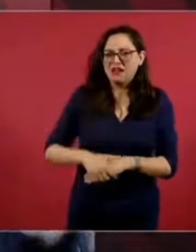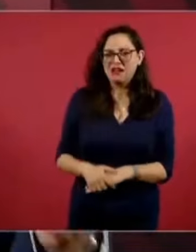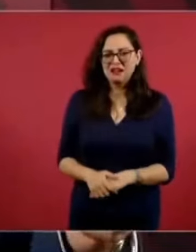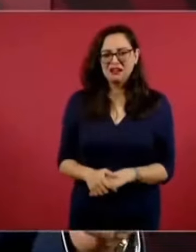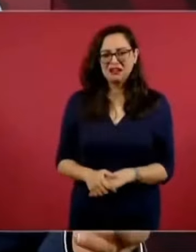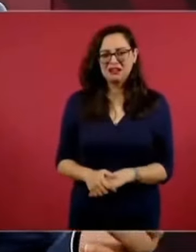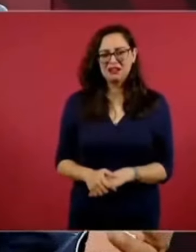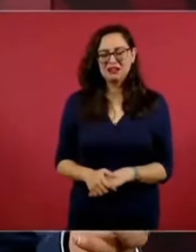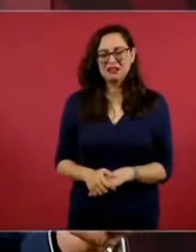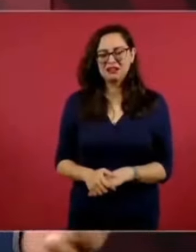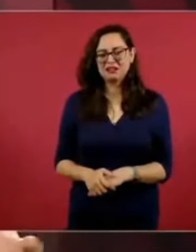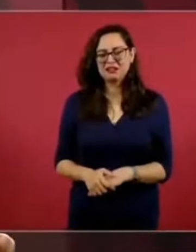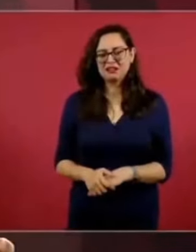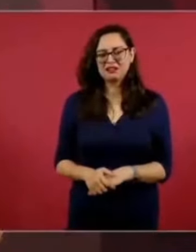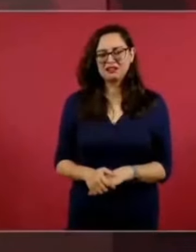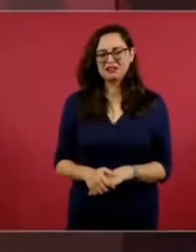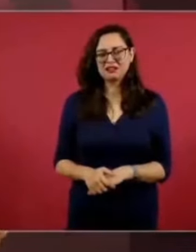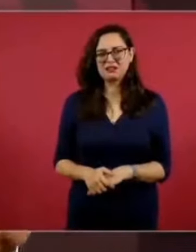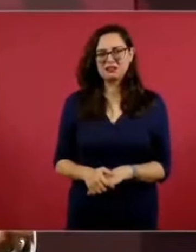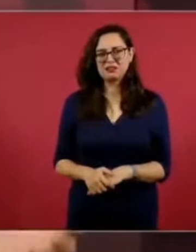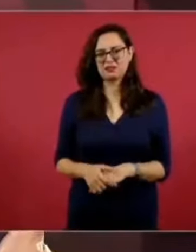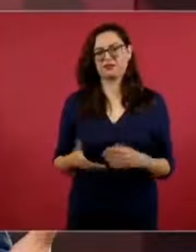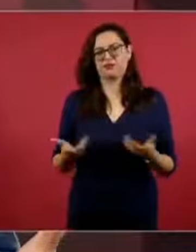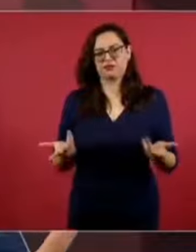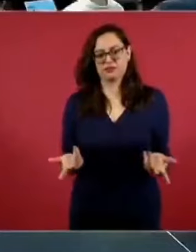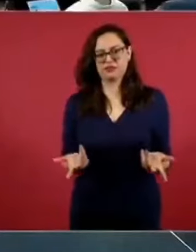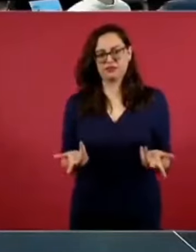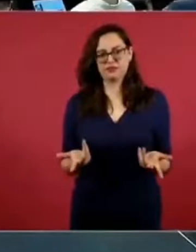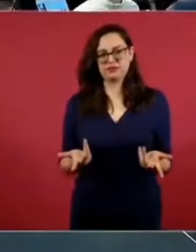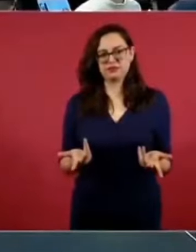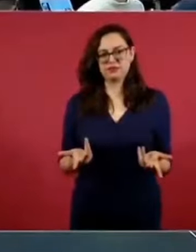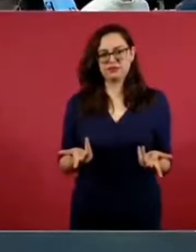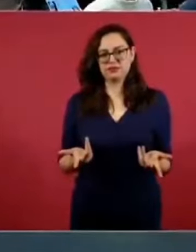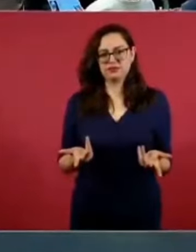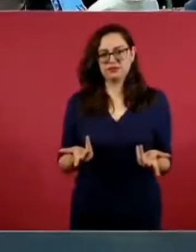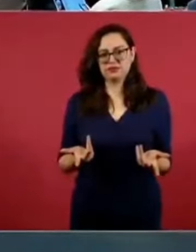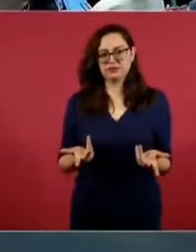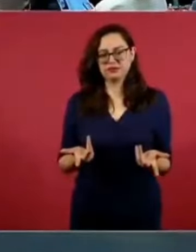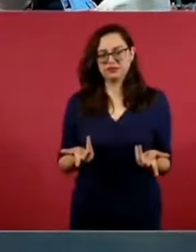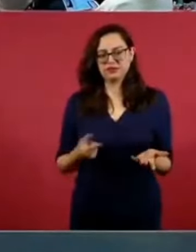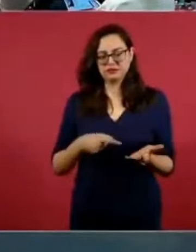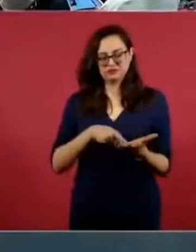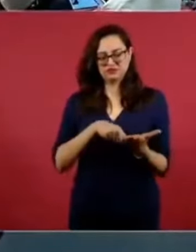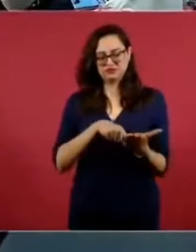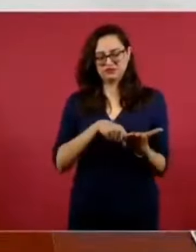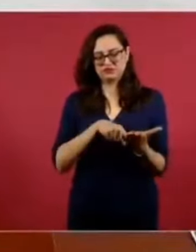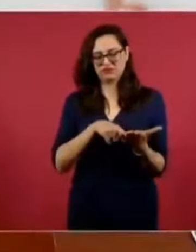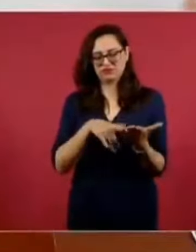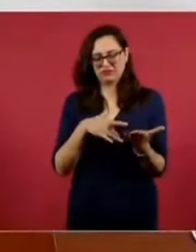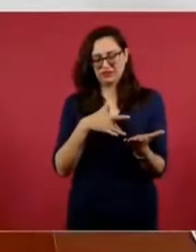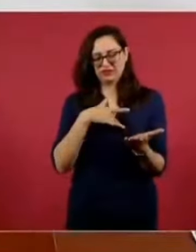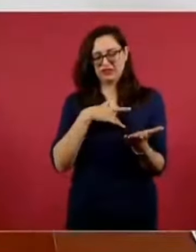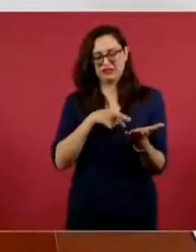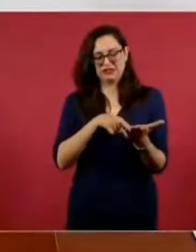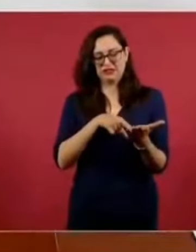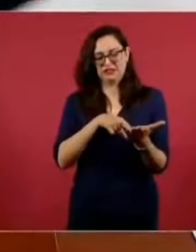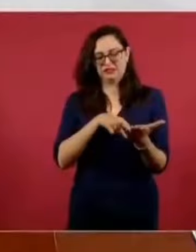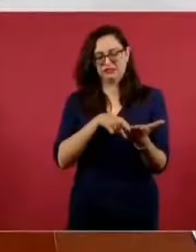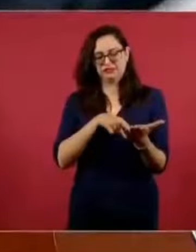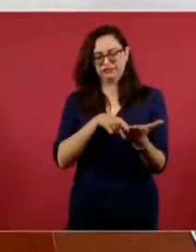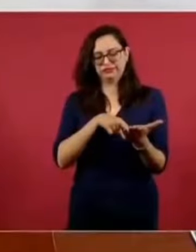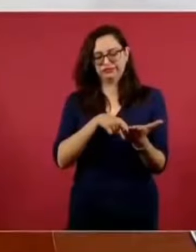ellos si hay algo que va en contra de sus principios de sus ideales en contra de los intereses del